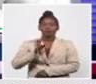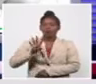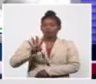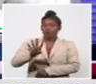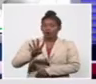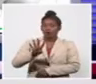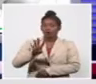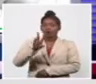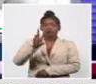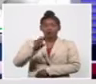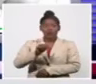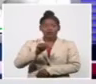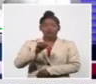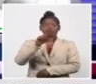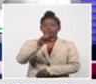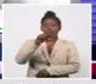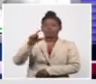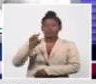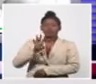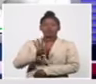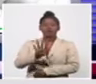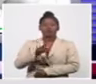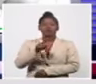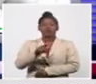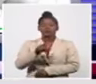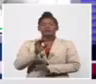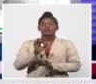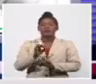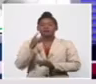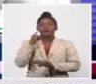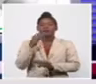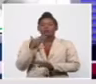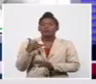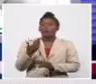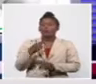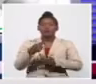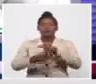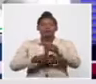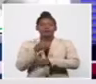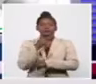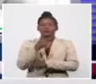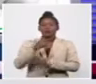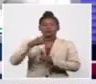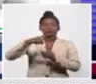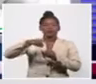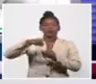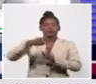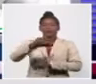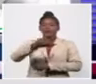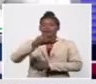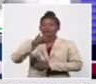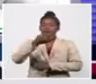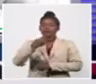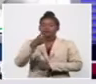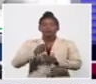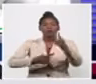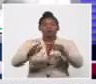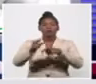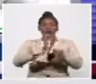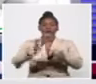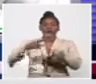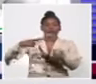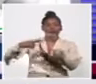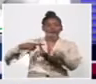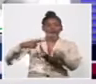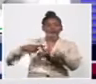el SARS-CoV-2, también cómo se ajustan los protocolos de atención a pacientes diagnosticados con la COVID-19 con el desarrollo